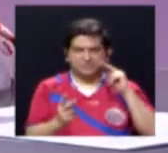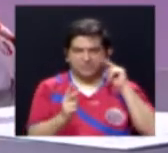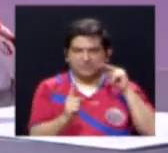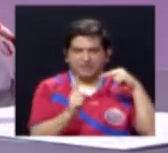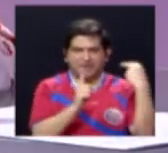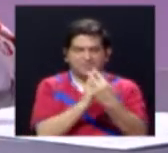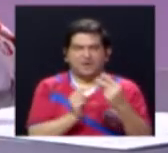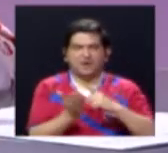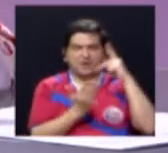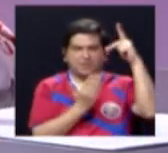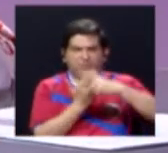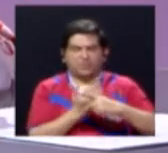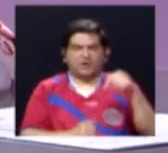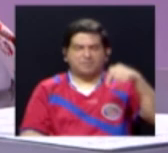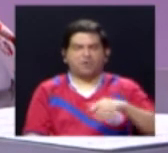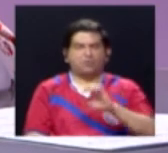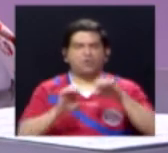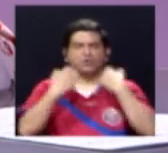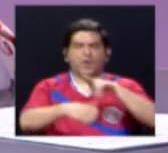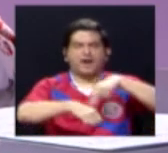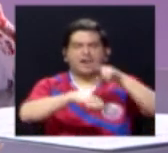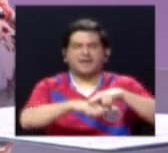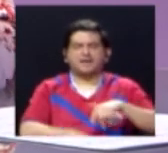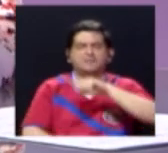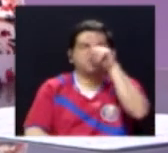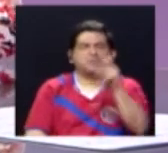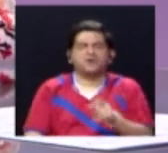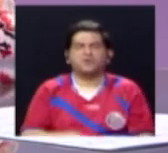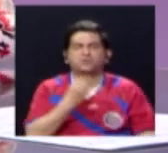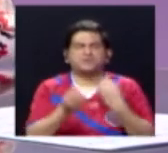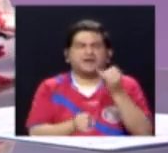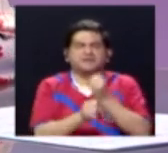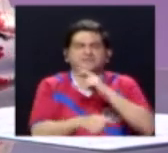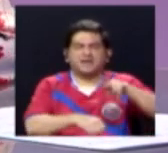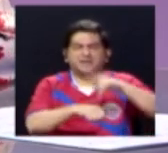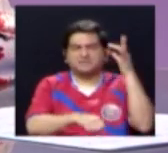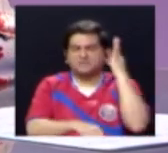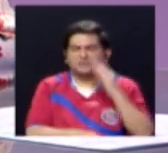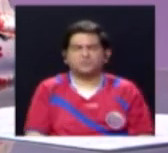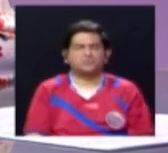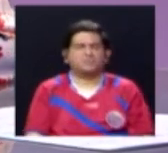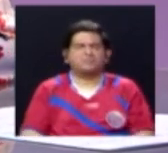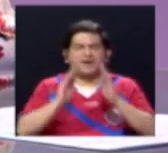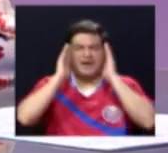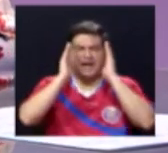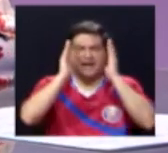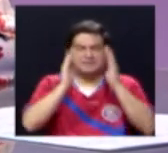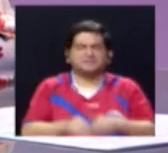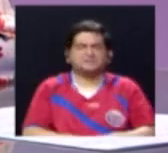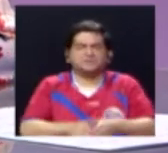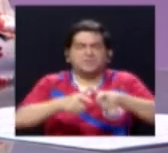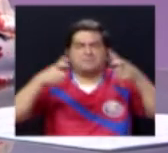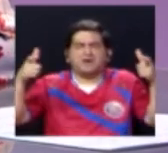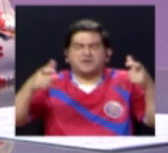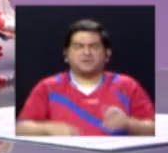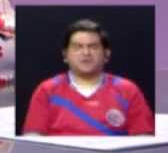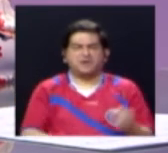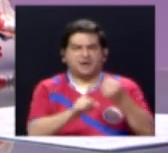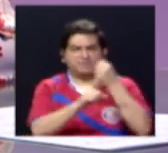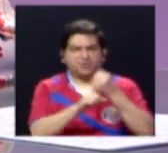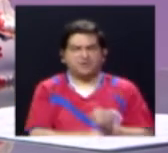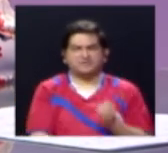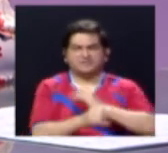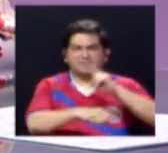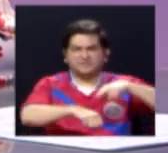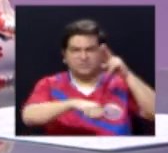piense hoy o la selección que puede hacer pregunta qué puede hacer el dínamo para llegar a las multitudes para tocar temas como violencia que puede hacer línea